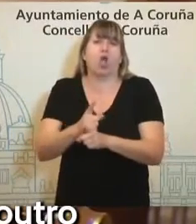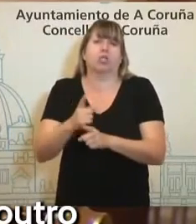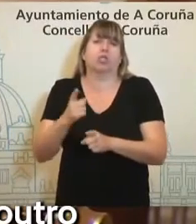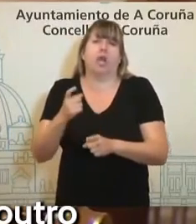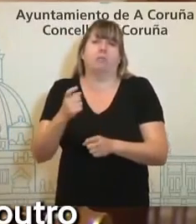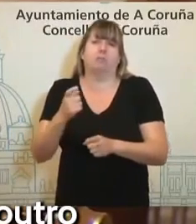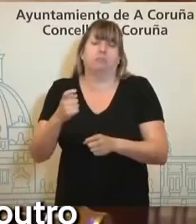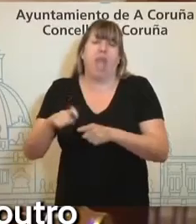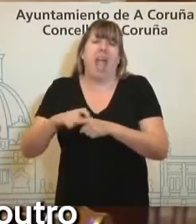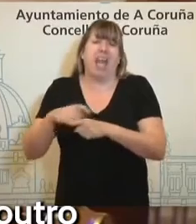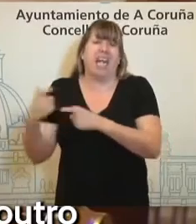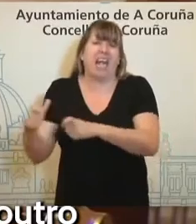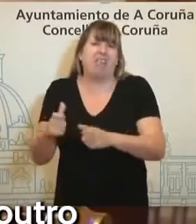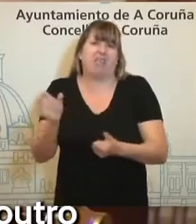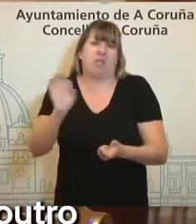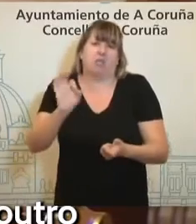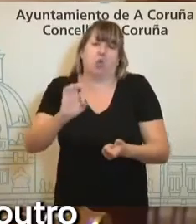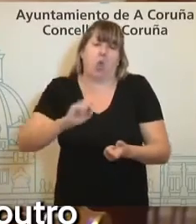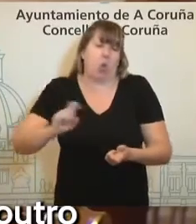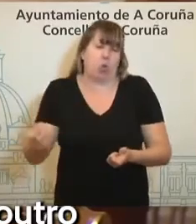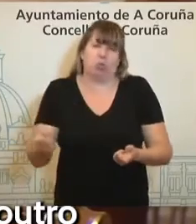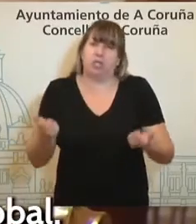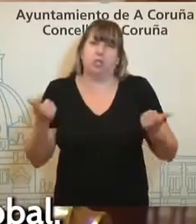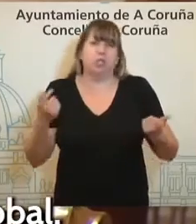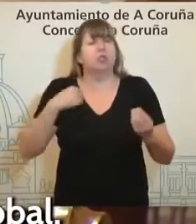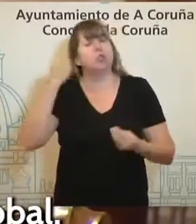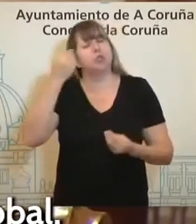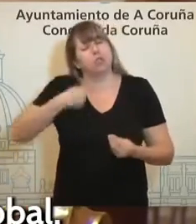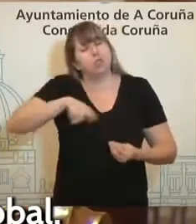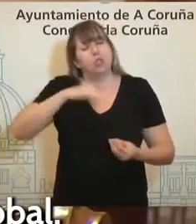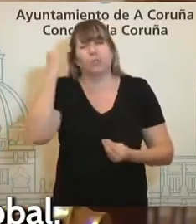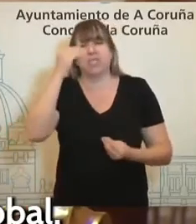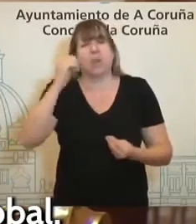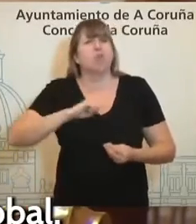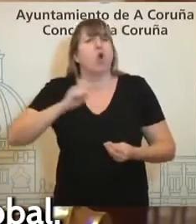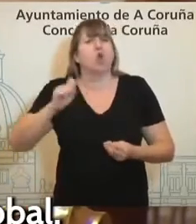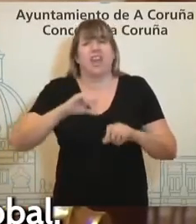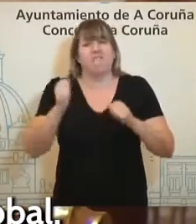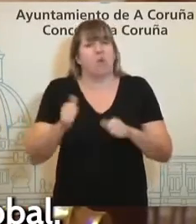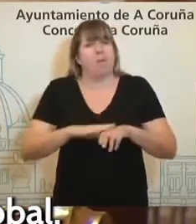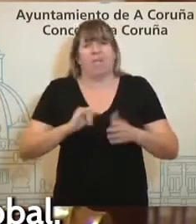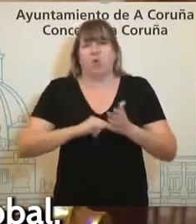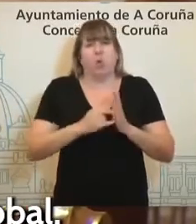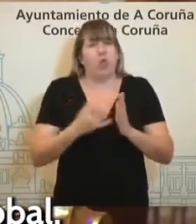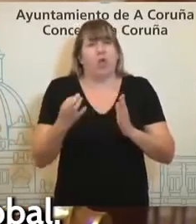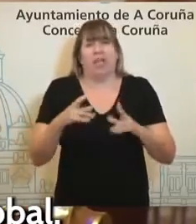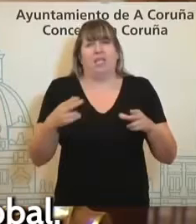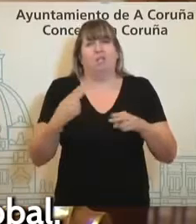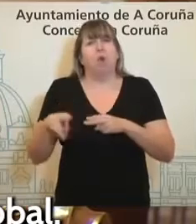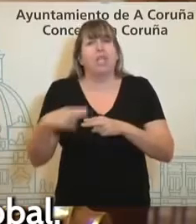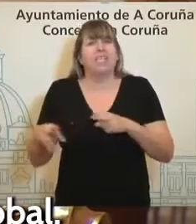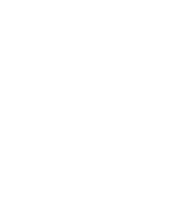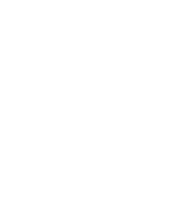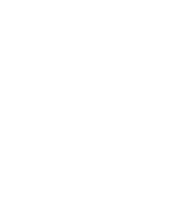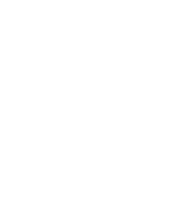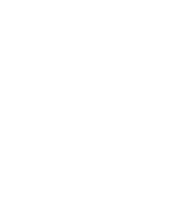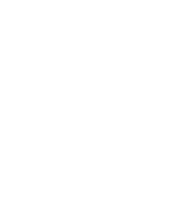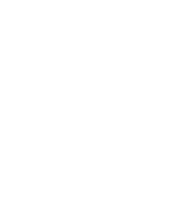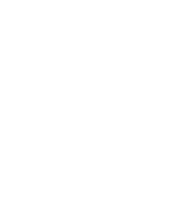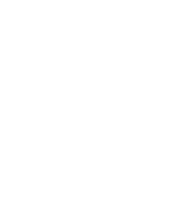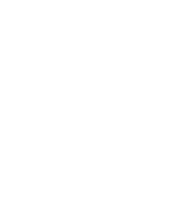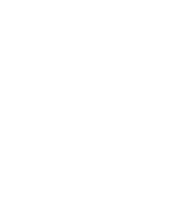logo, creemos que o xeito de solucionalo é outro e é con política social, con políticas preventivas e con política global. Moitas gracias.